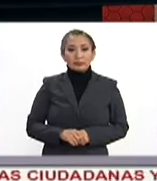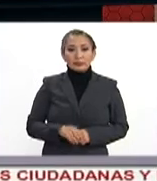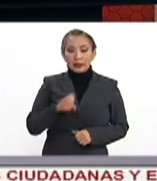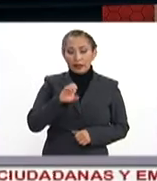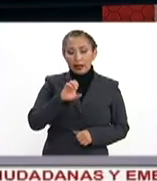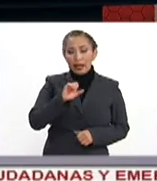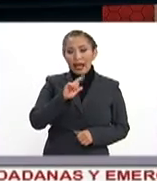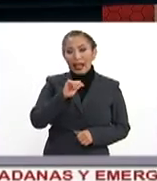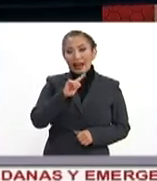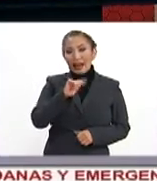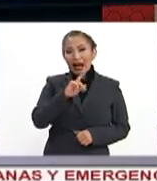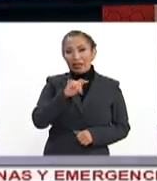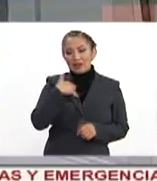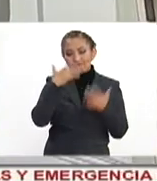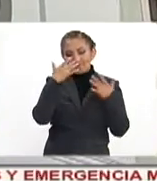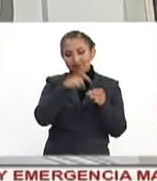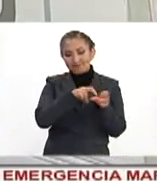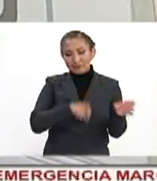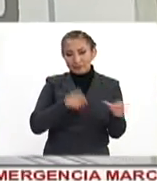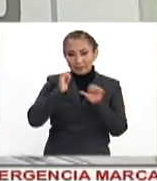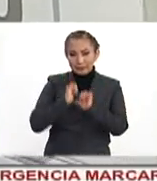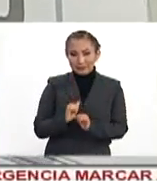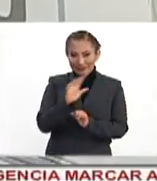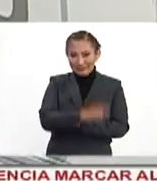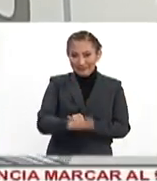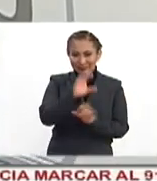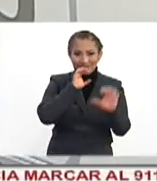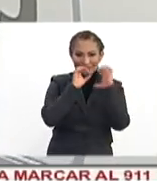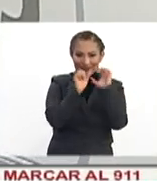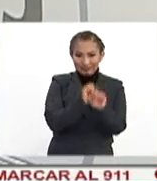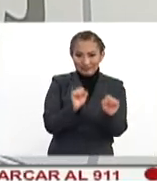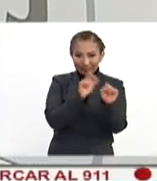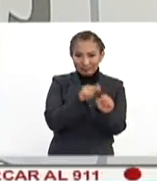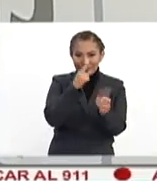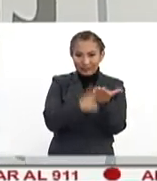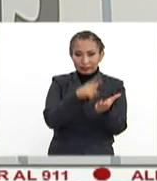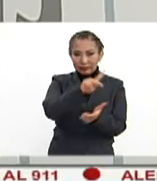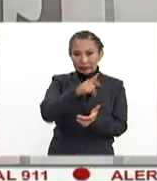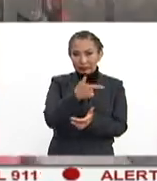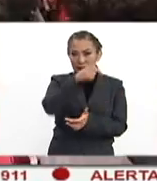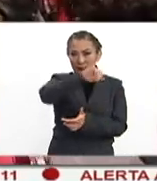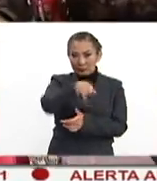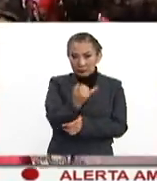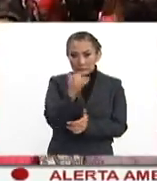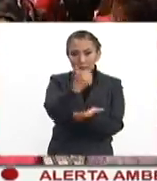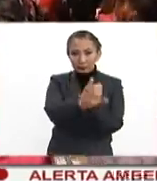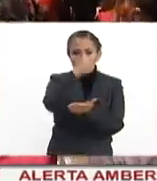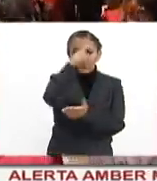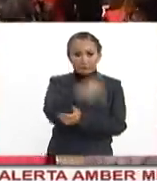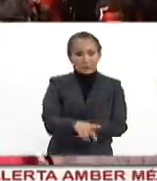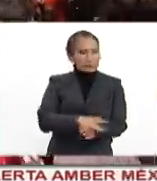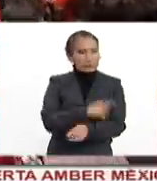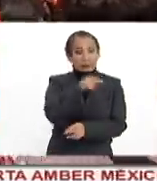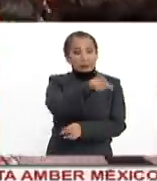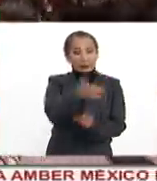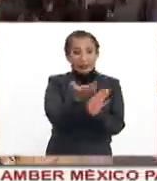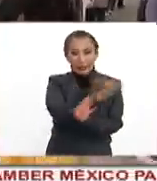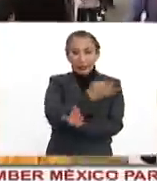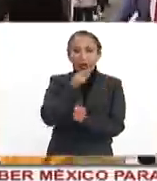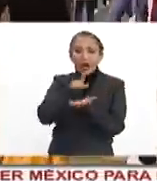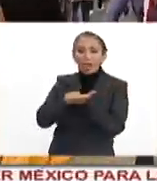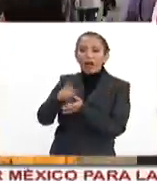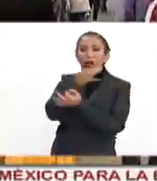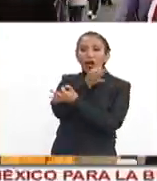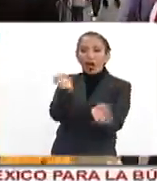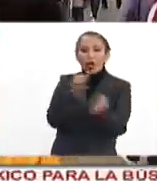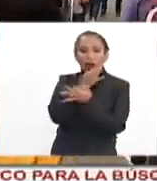Elena Cárdenas renunció a su cargo como titular del área de comunicación social de la Procuraduría de Justicia de la Ciudad de México, luego de la serie de tweets